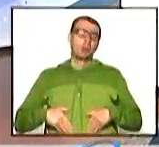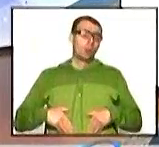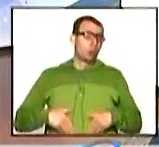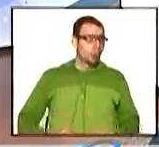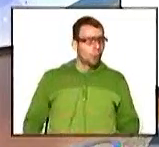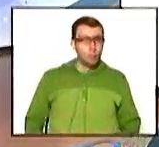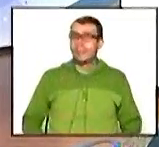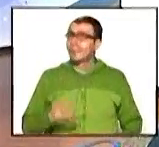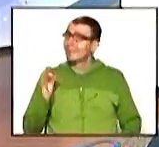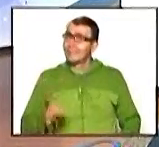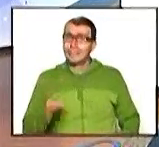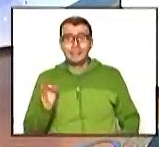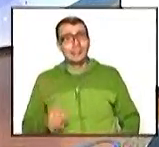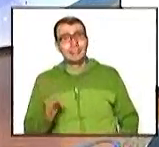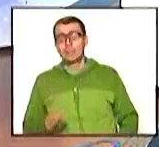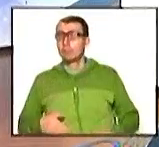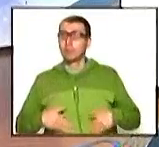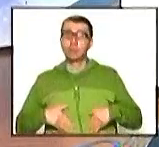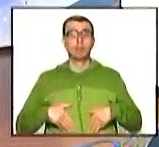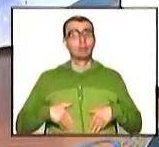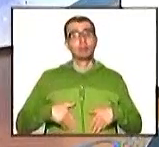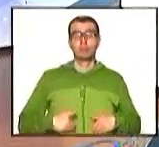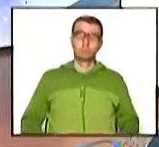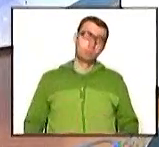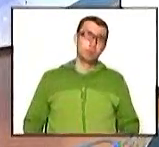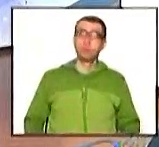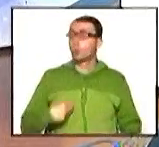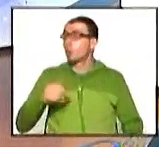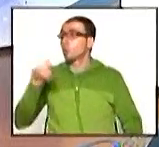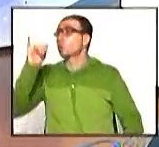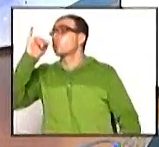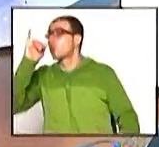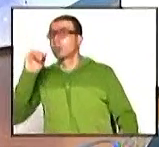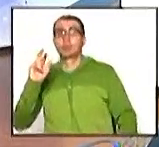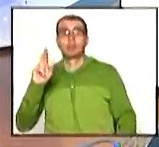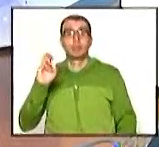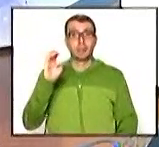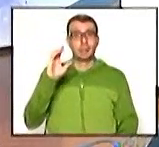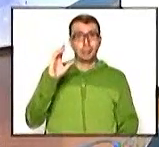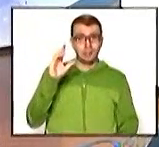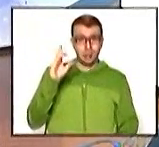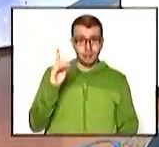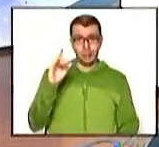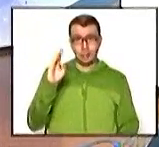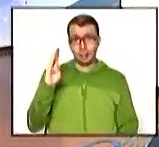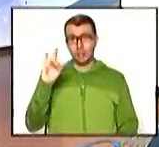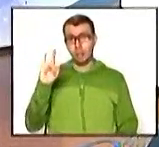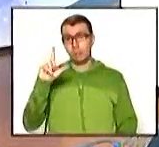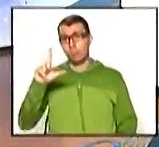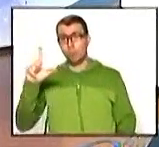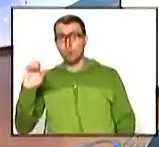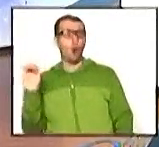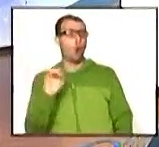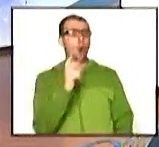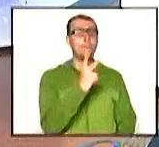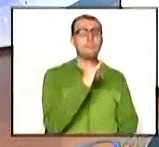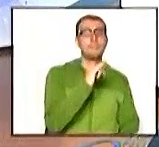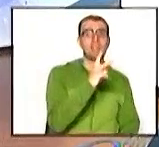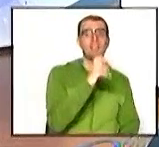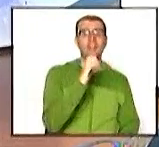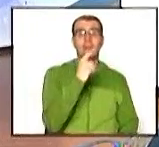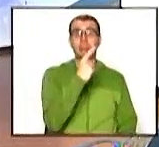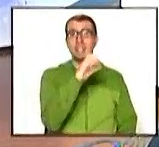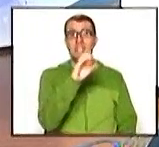cada rato me tengo que estar tomando que un Red Bull, un Vive 100 para mantener bien. Me mandé tomar el examen